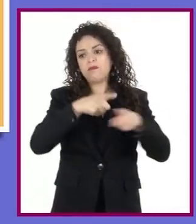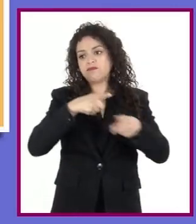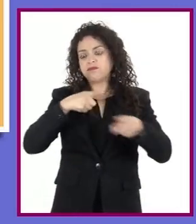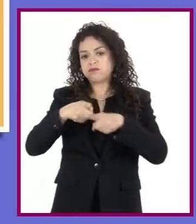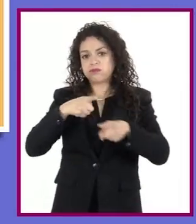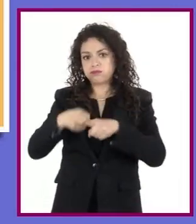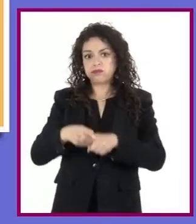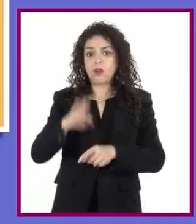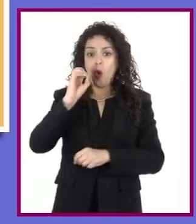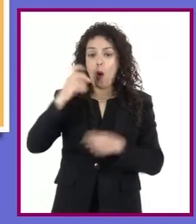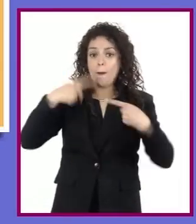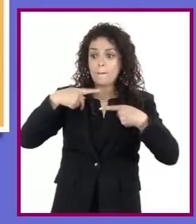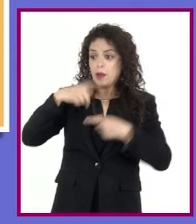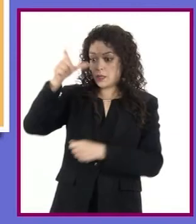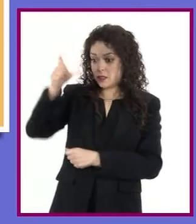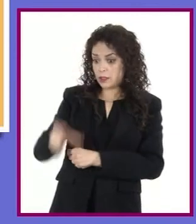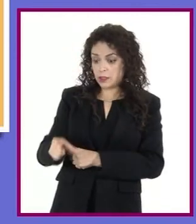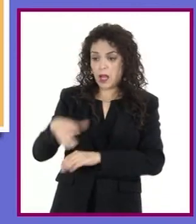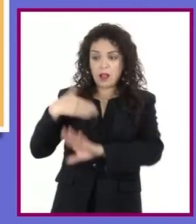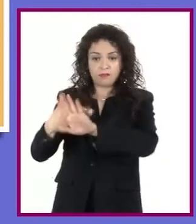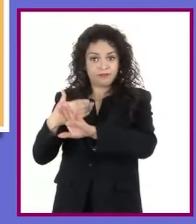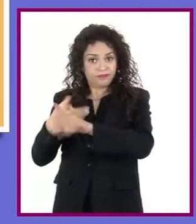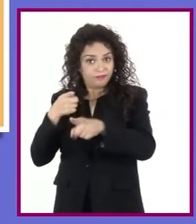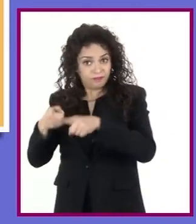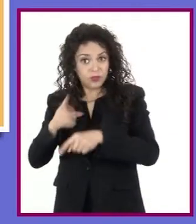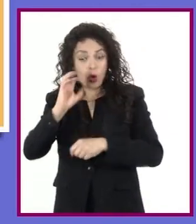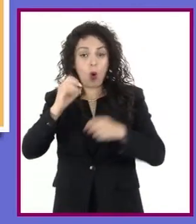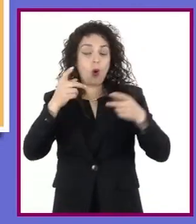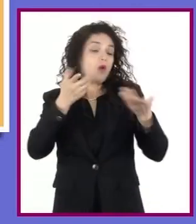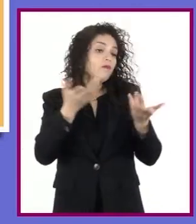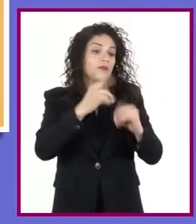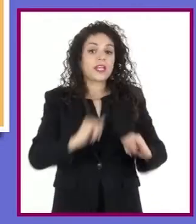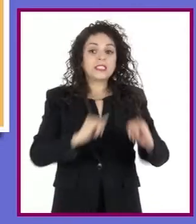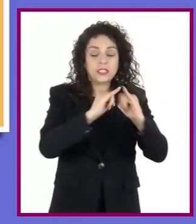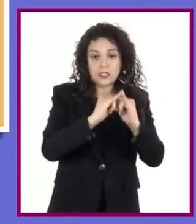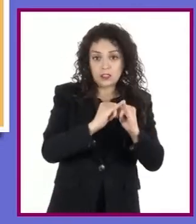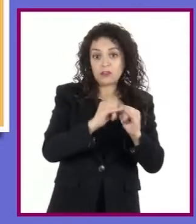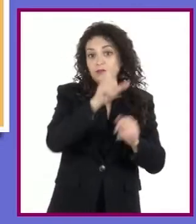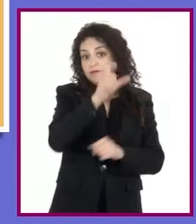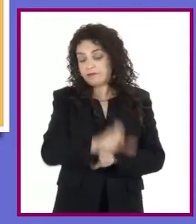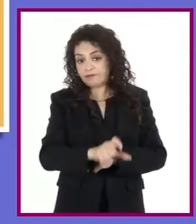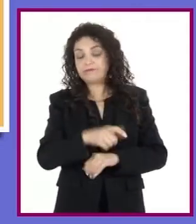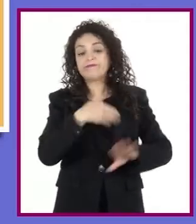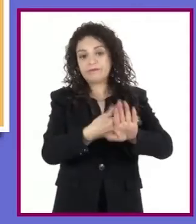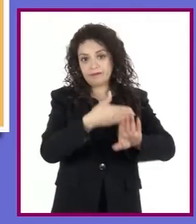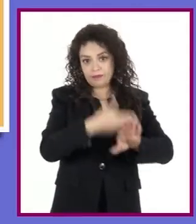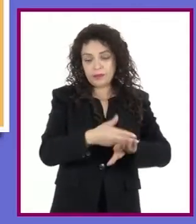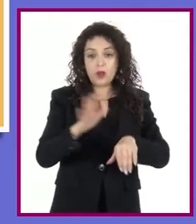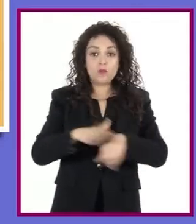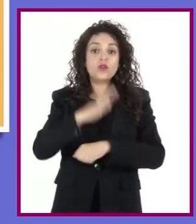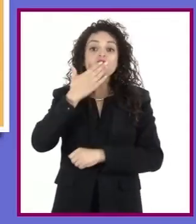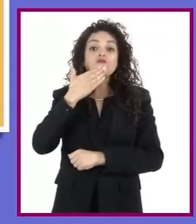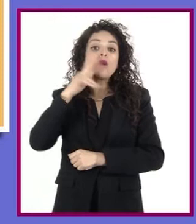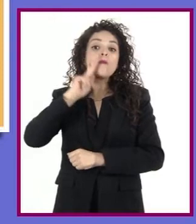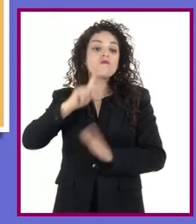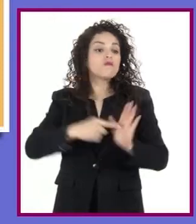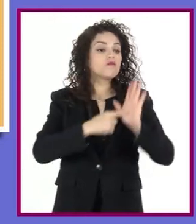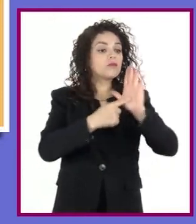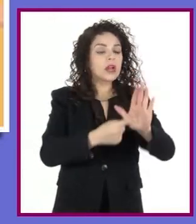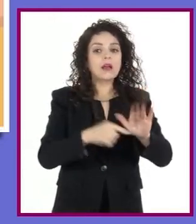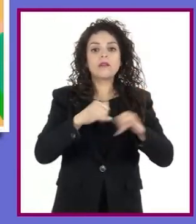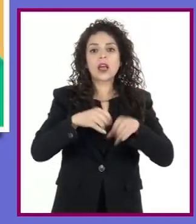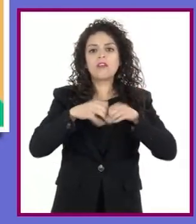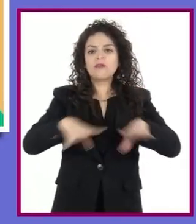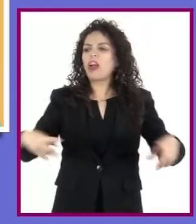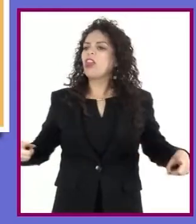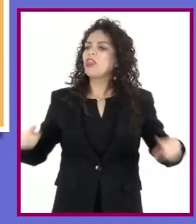una persona o institución. También llega a deslegitimar hechos cuando sin pruebas presenta información tergiversada de la